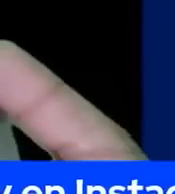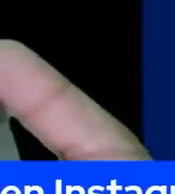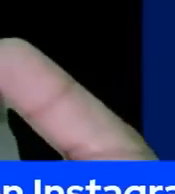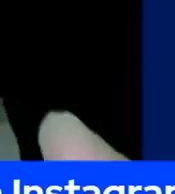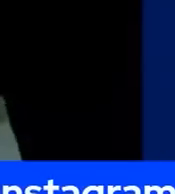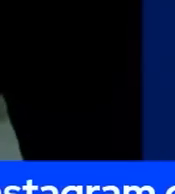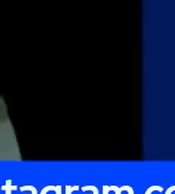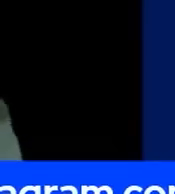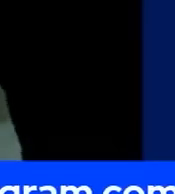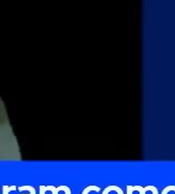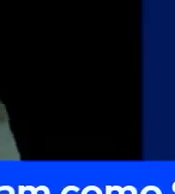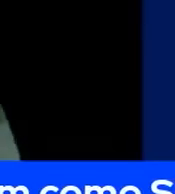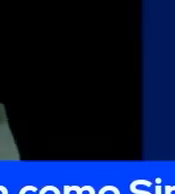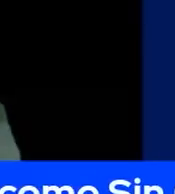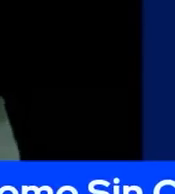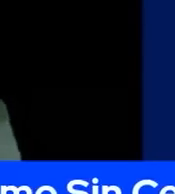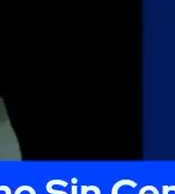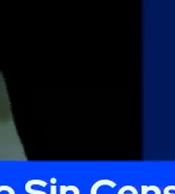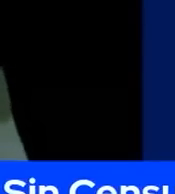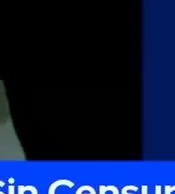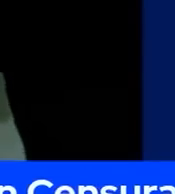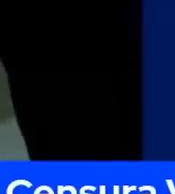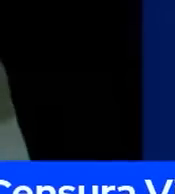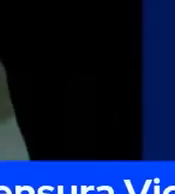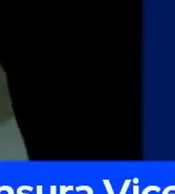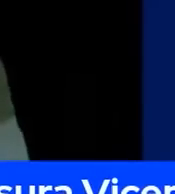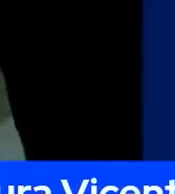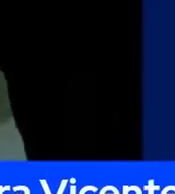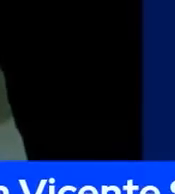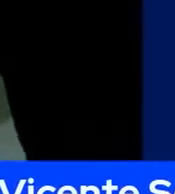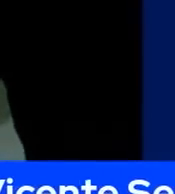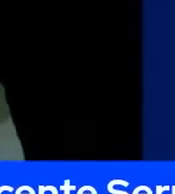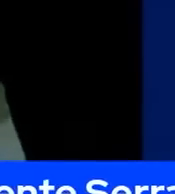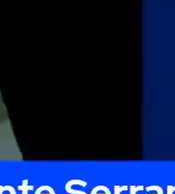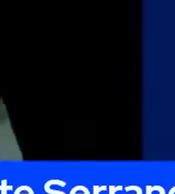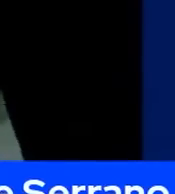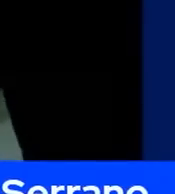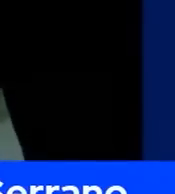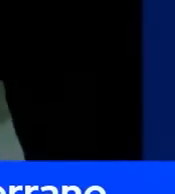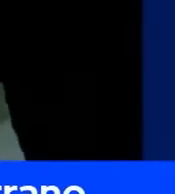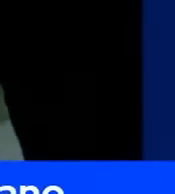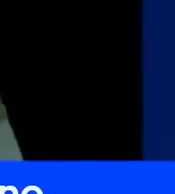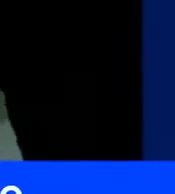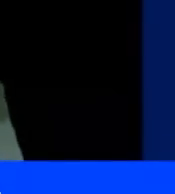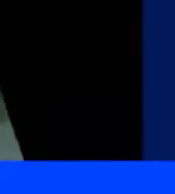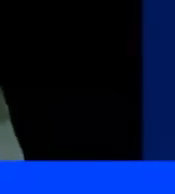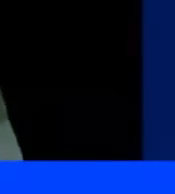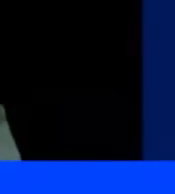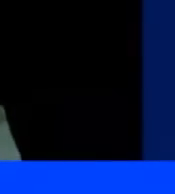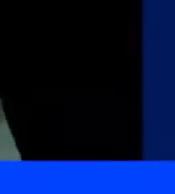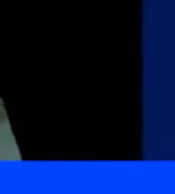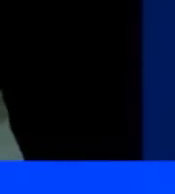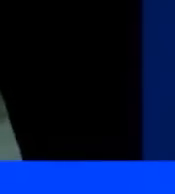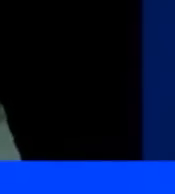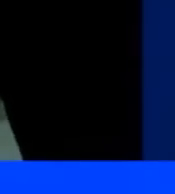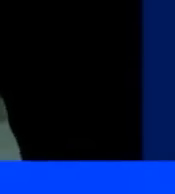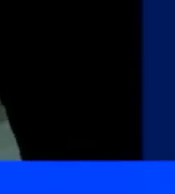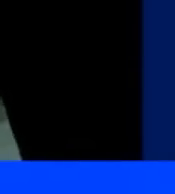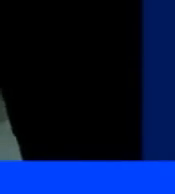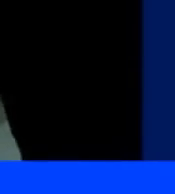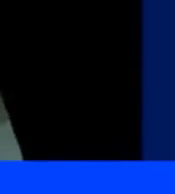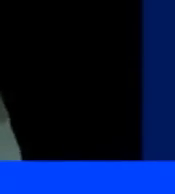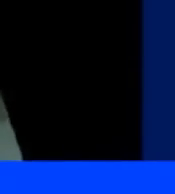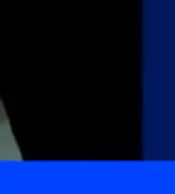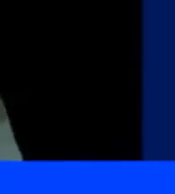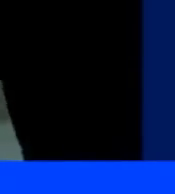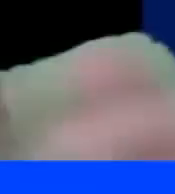lo vemos así, realmente nunca han tenido una verdadera identidad, y menos ahorita. ¿Saben por qué? Porque los panistas,